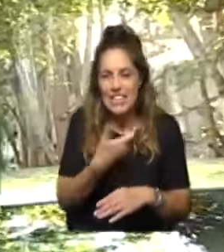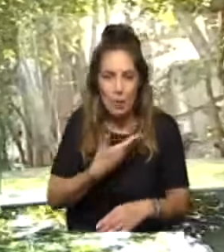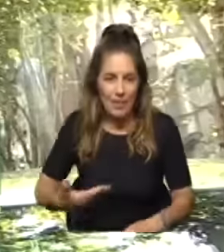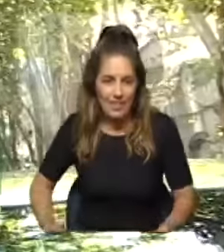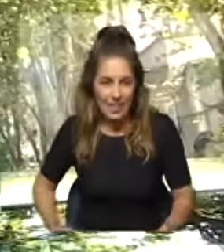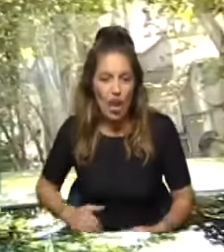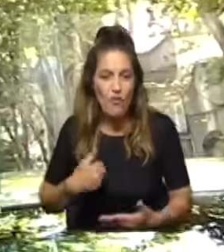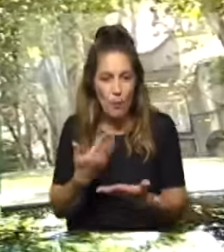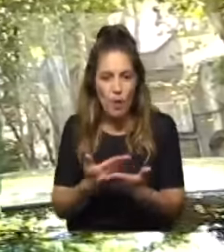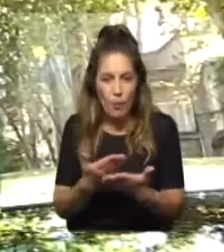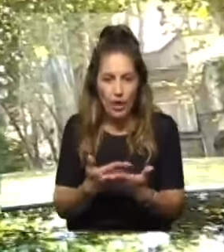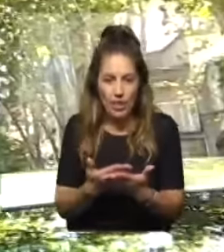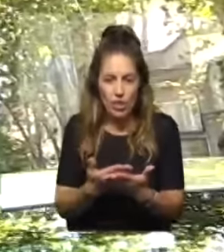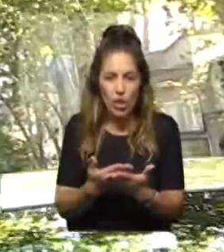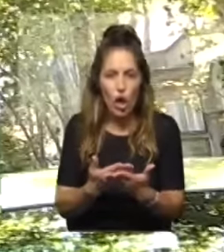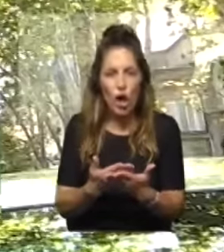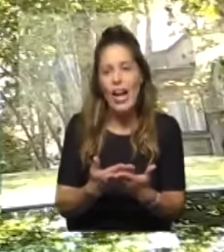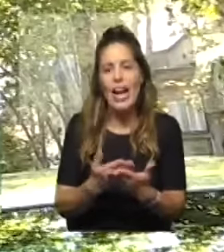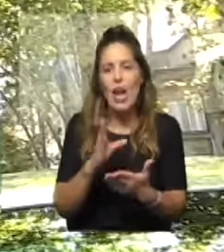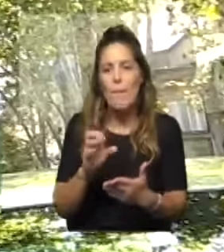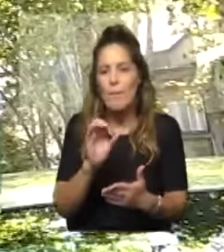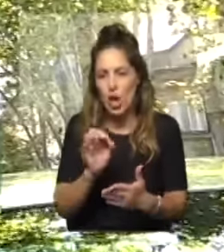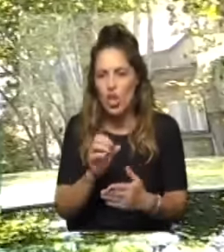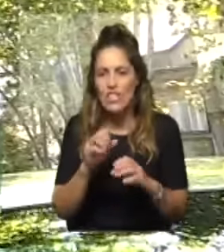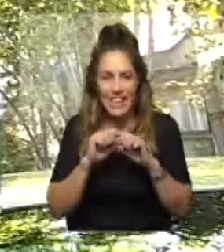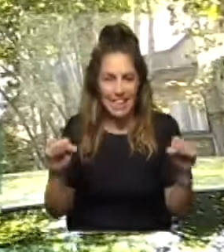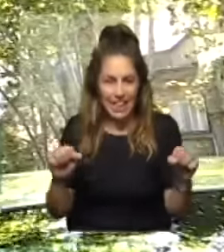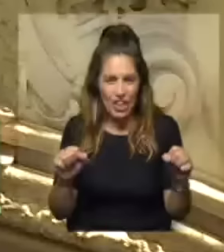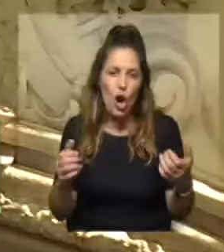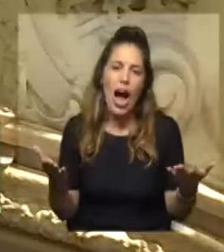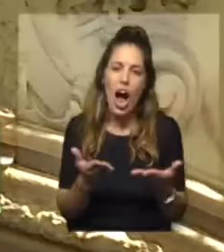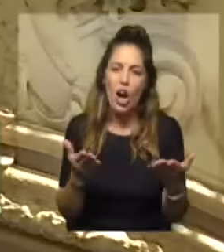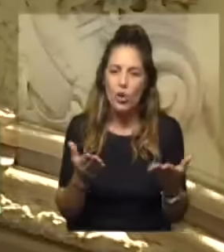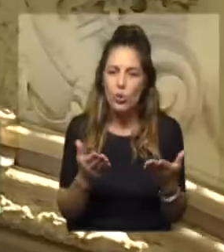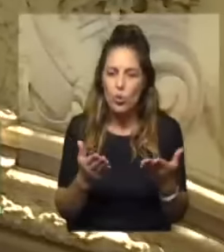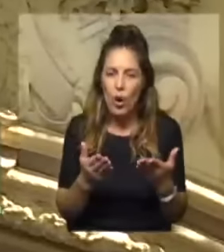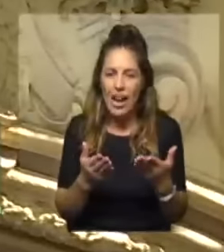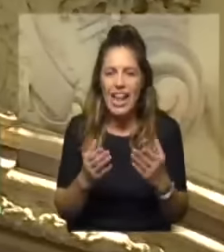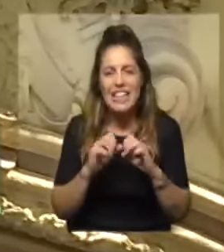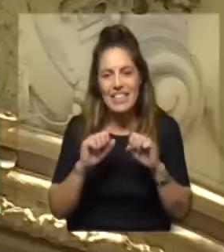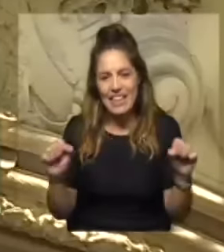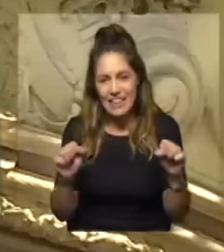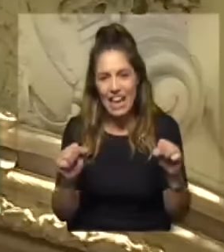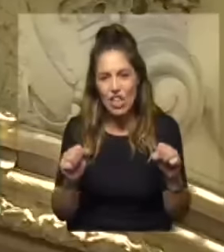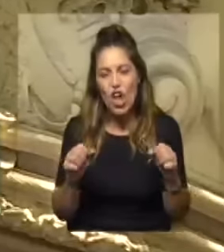osta que es el actual director de telecomunicaciones y servicios de comunicación audiovisual el cargo partidario de